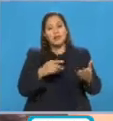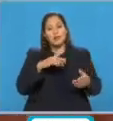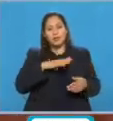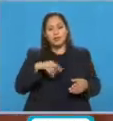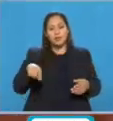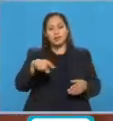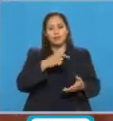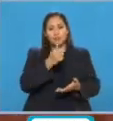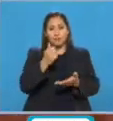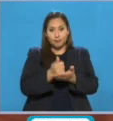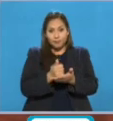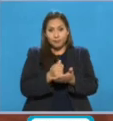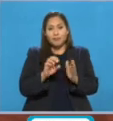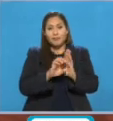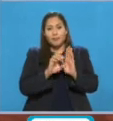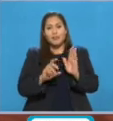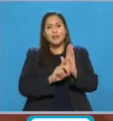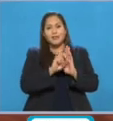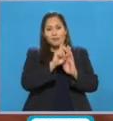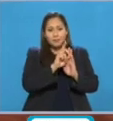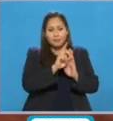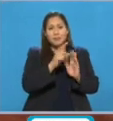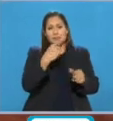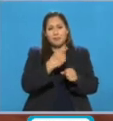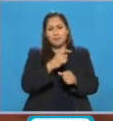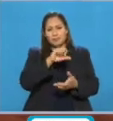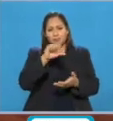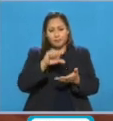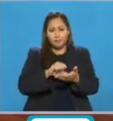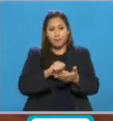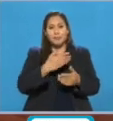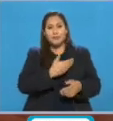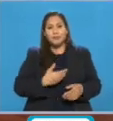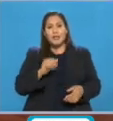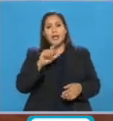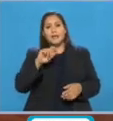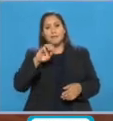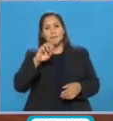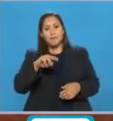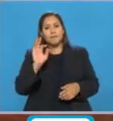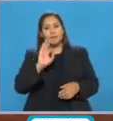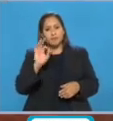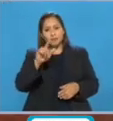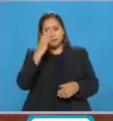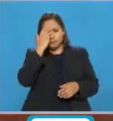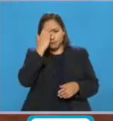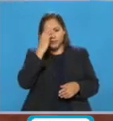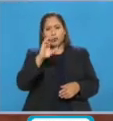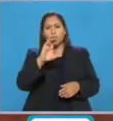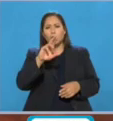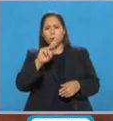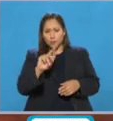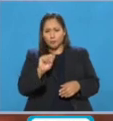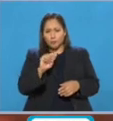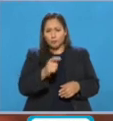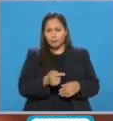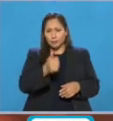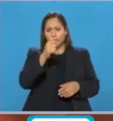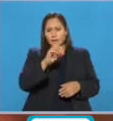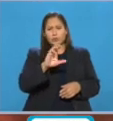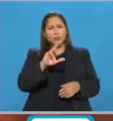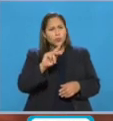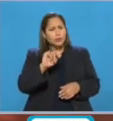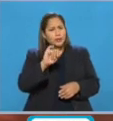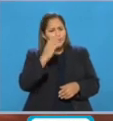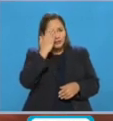Sí, claro. El multifamiliar insigne, que es el primero, es el Centro Urbano Presidente Alemán. Tal vez lo ubican porque se llama el CUPA o el multifamiliar alemán. Sí, los Cupa Félix